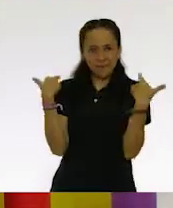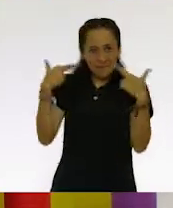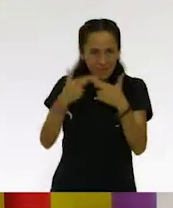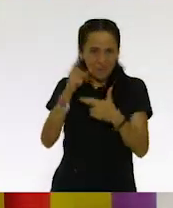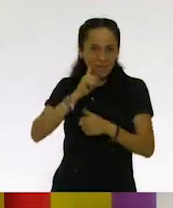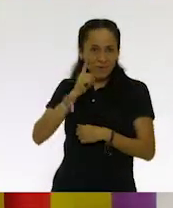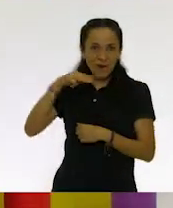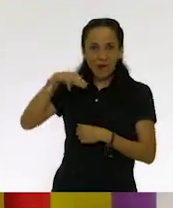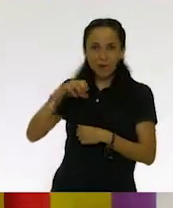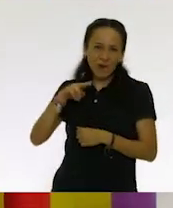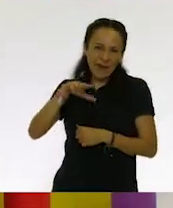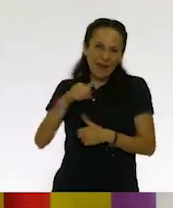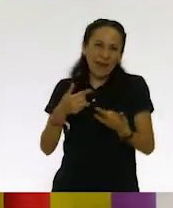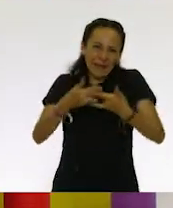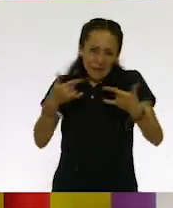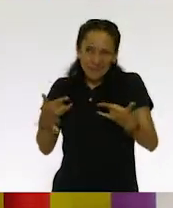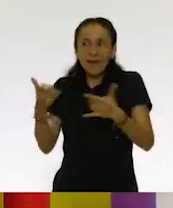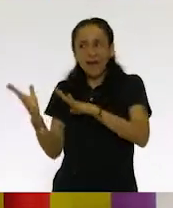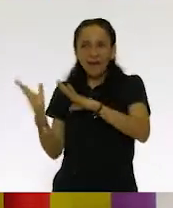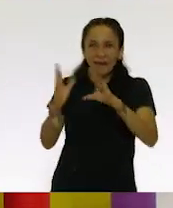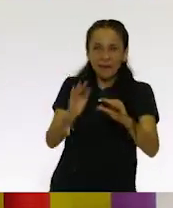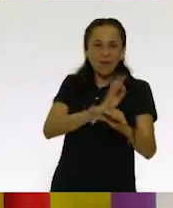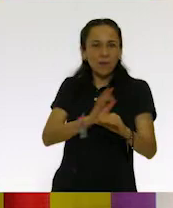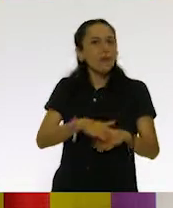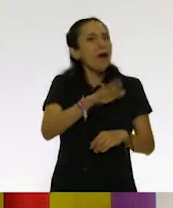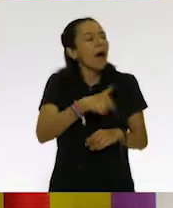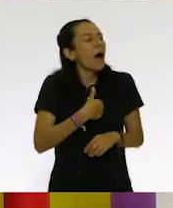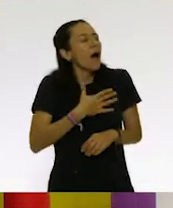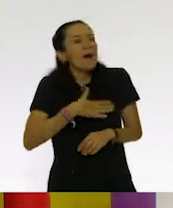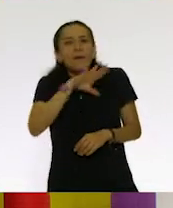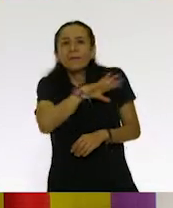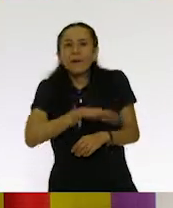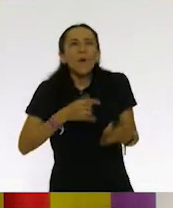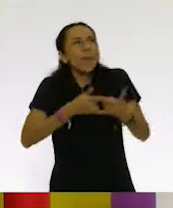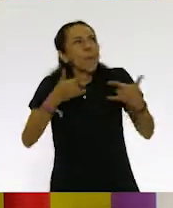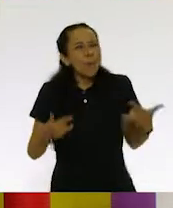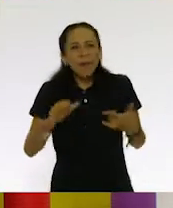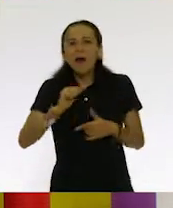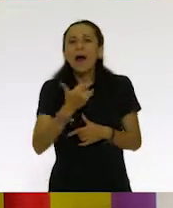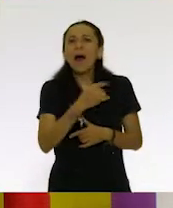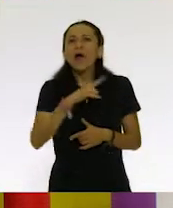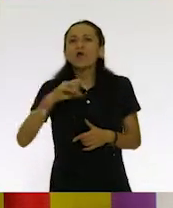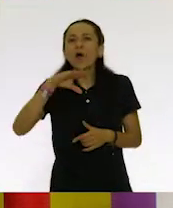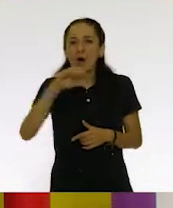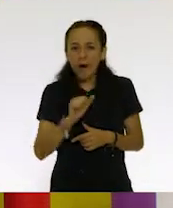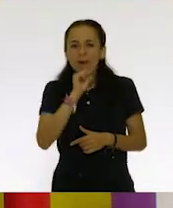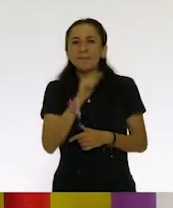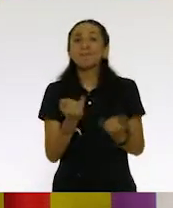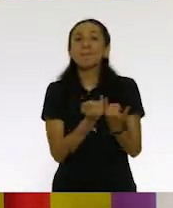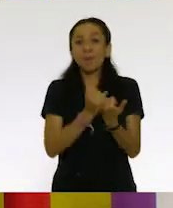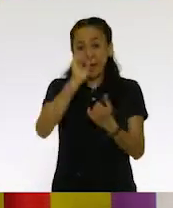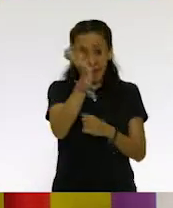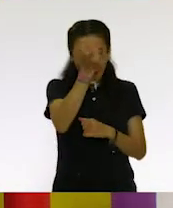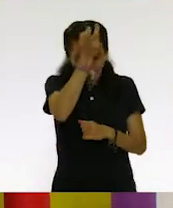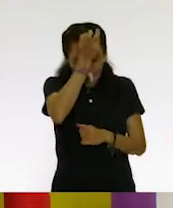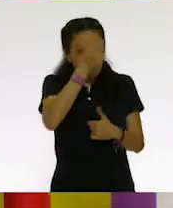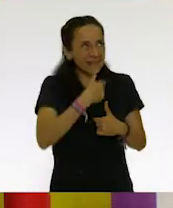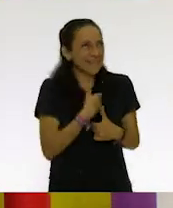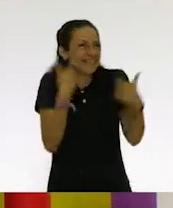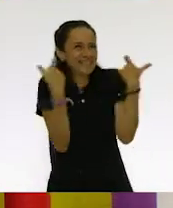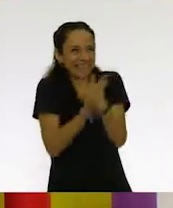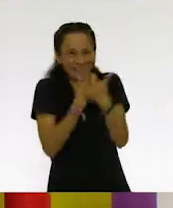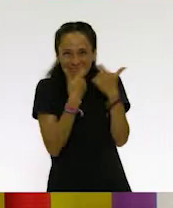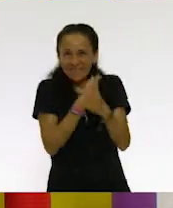mucho el cuento de Ayoka y la cabra. Me dio mucha risa que finalmente le encontró con la peluca y todas las